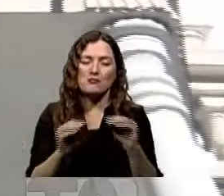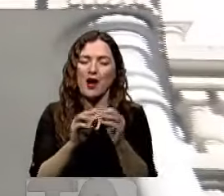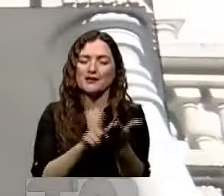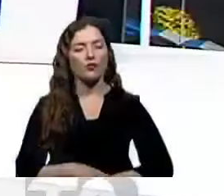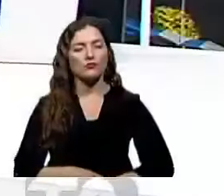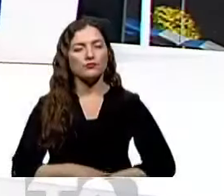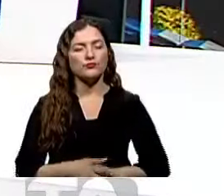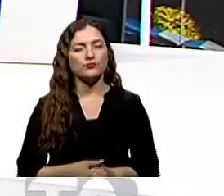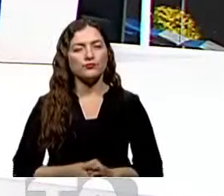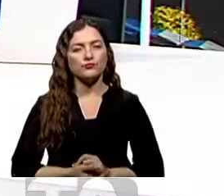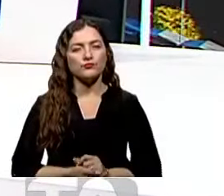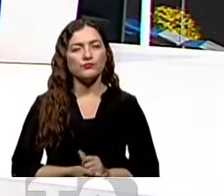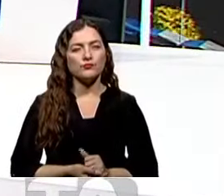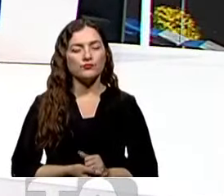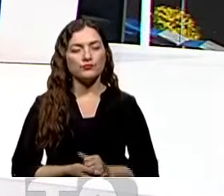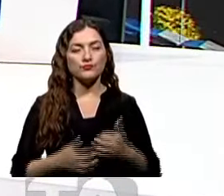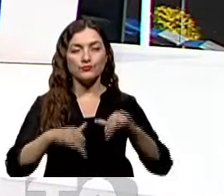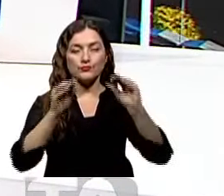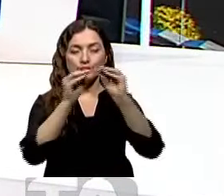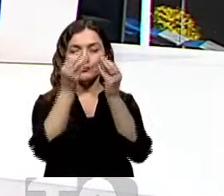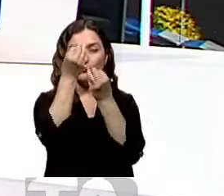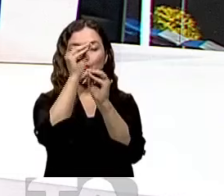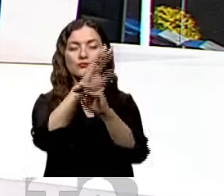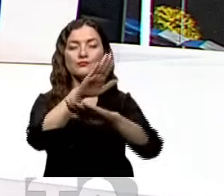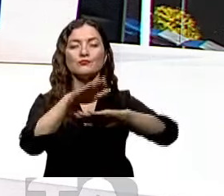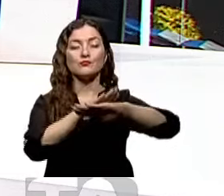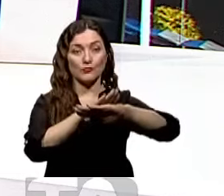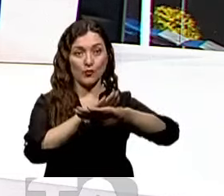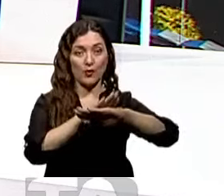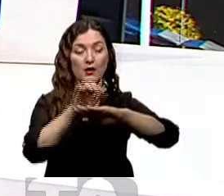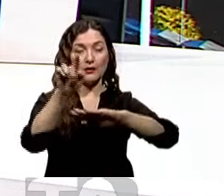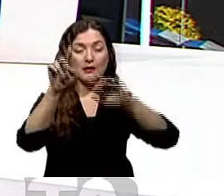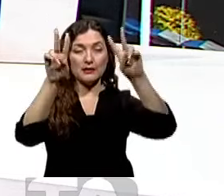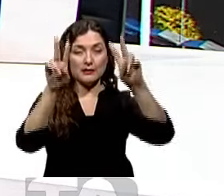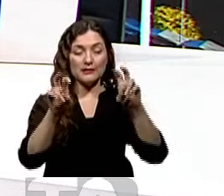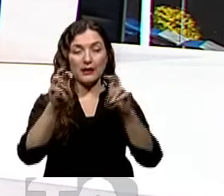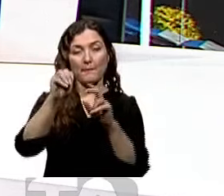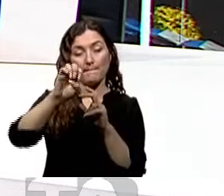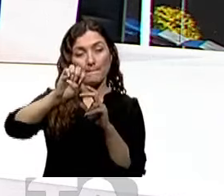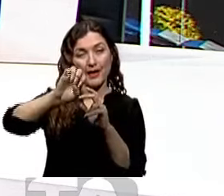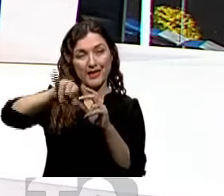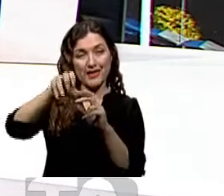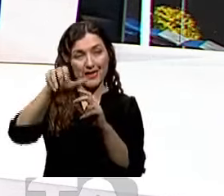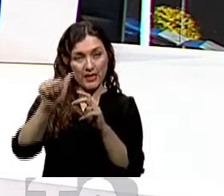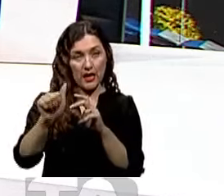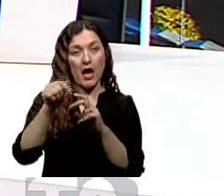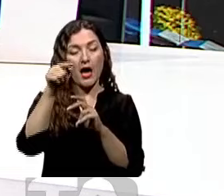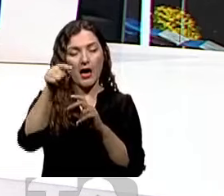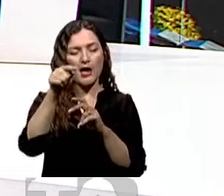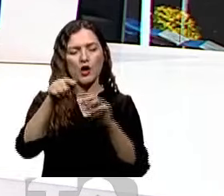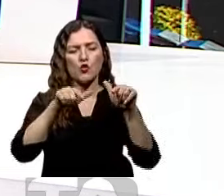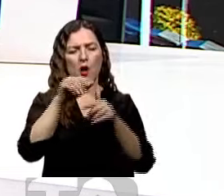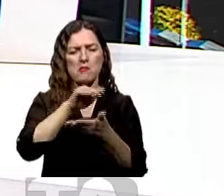tradición. Estamos de regreso para contarles que el GAT de Mejía abrió un nuevo centro de revisión técnica